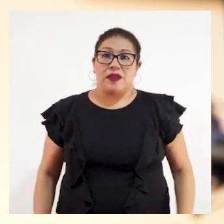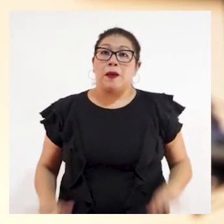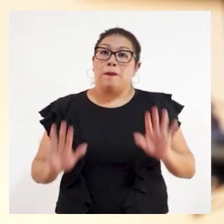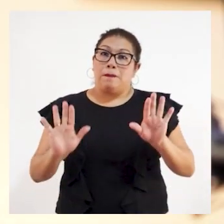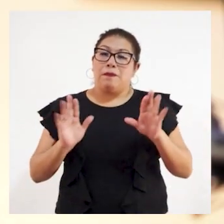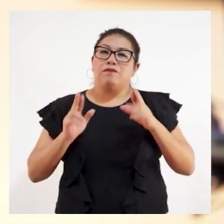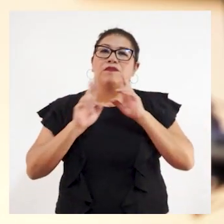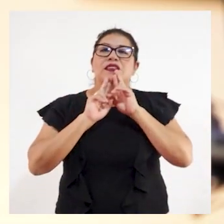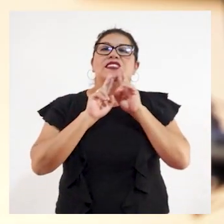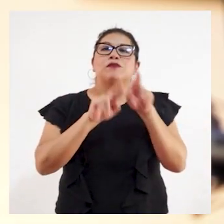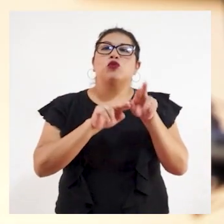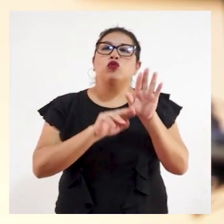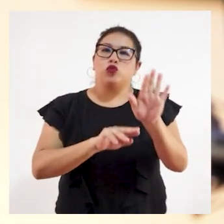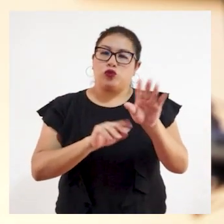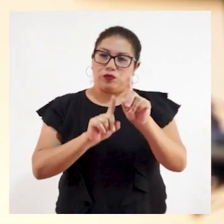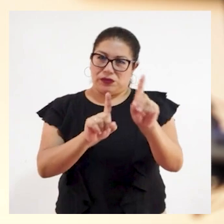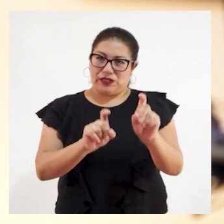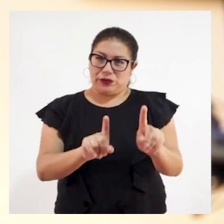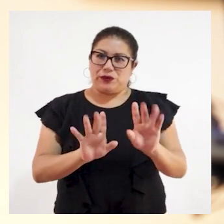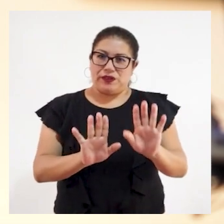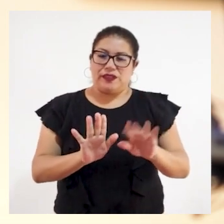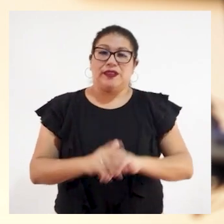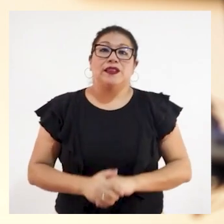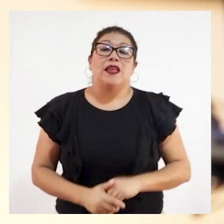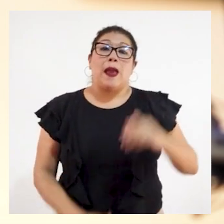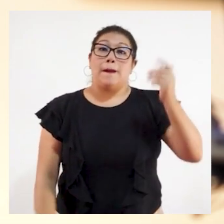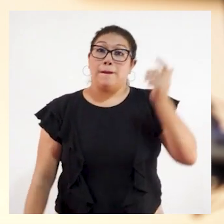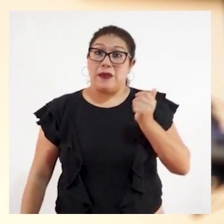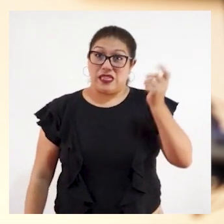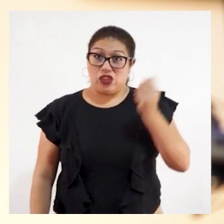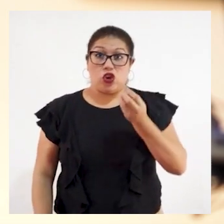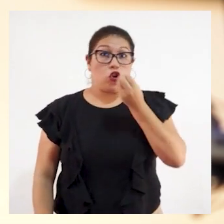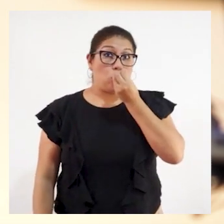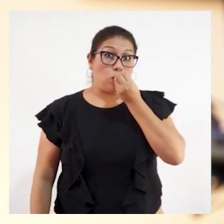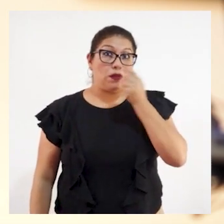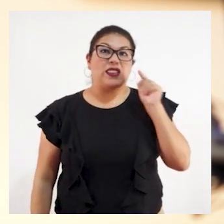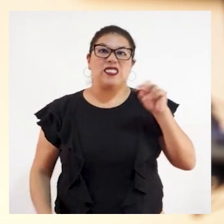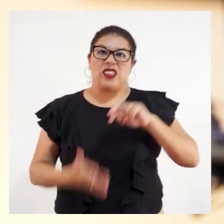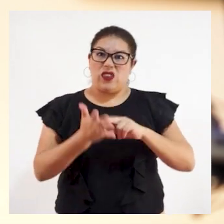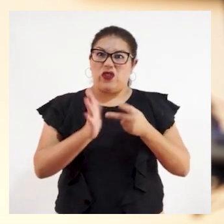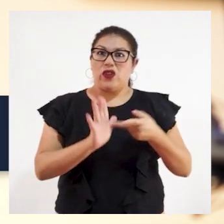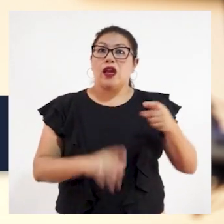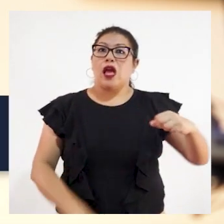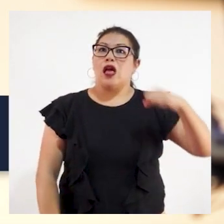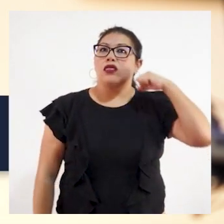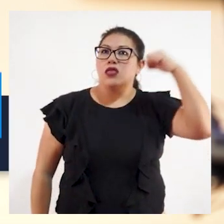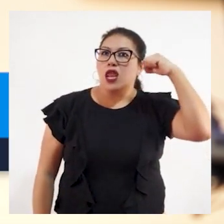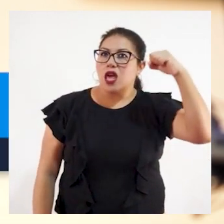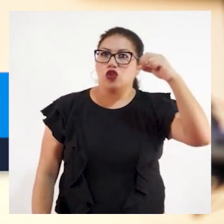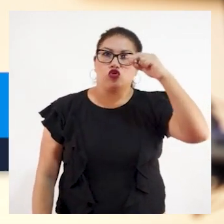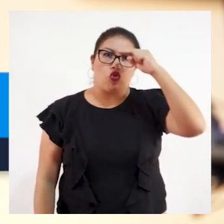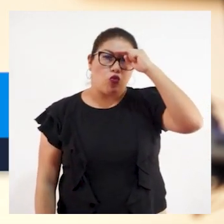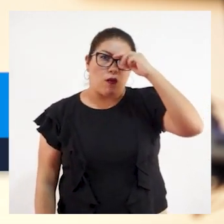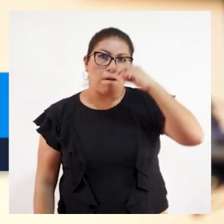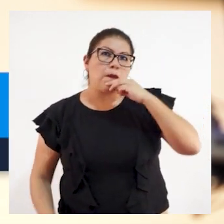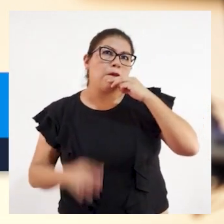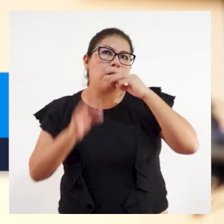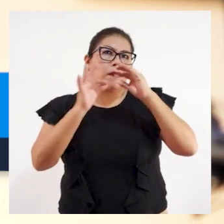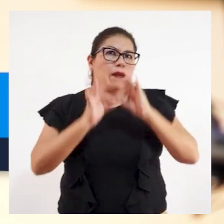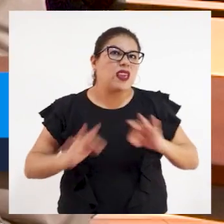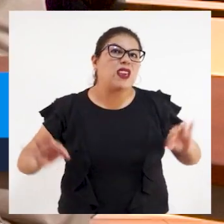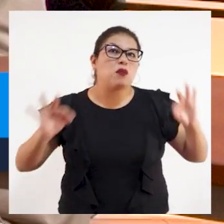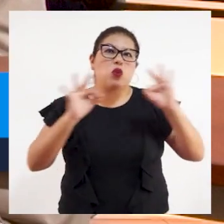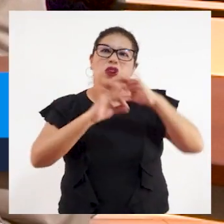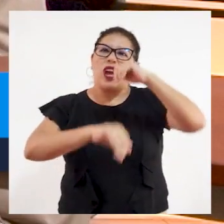ver, respondiendo a la pregunta, la pensión de alimentos es un derecho, ¿sí? Es un derecho humano y